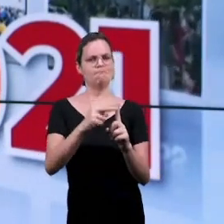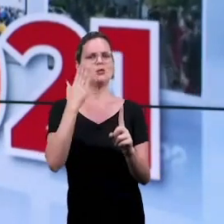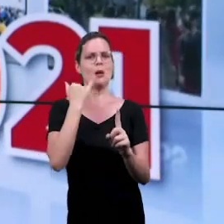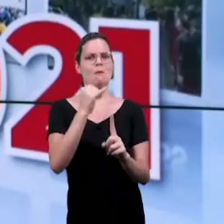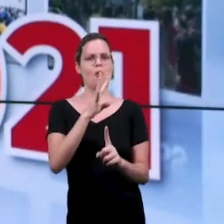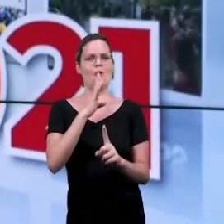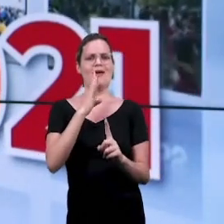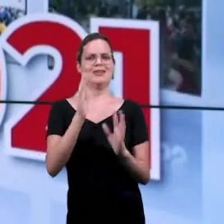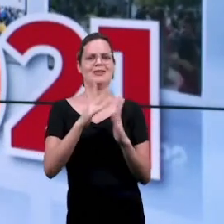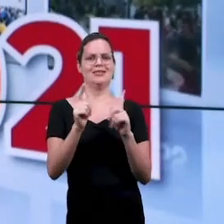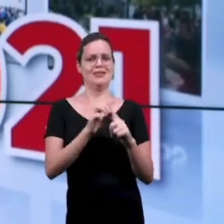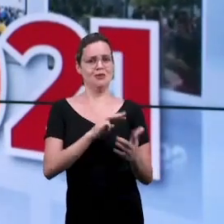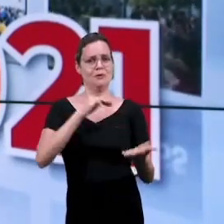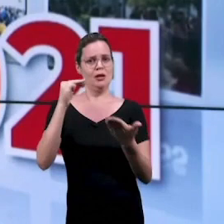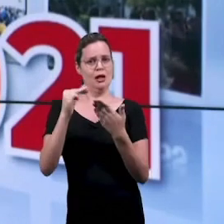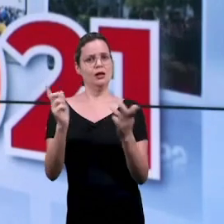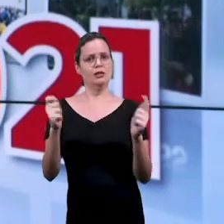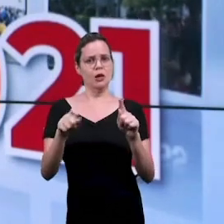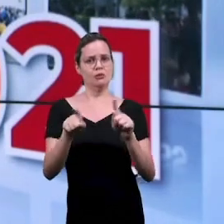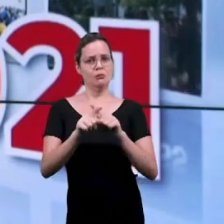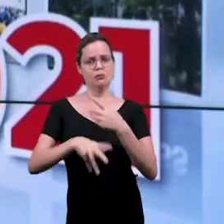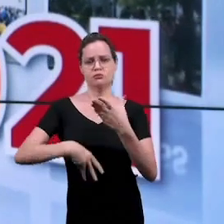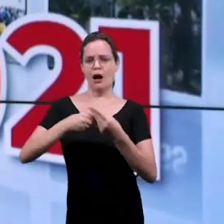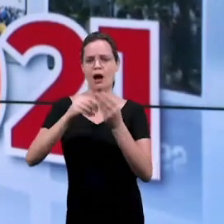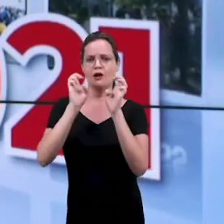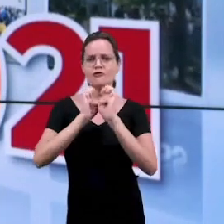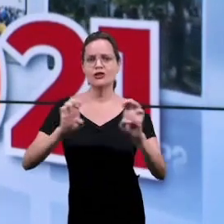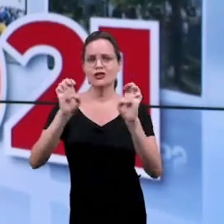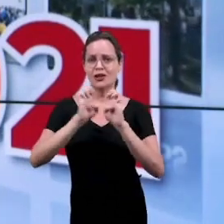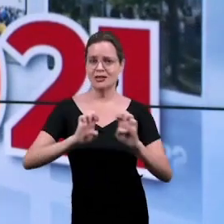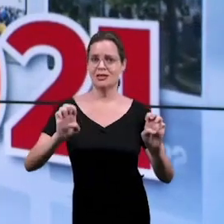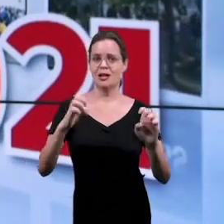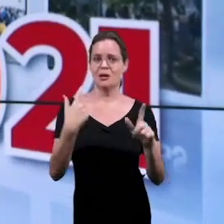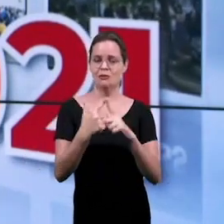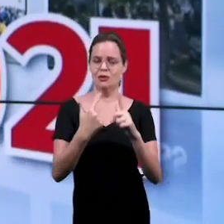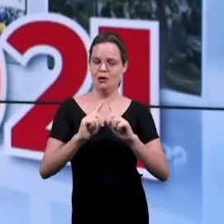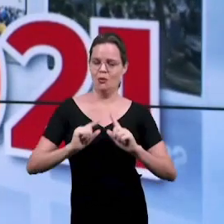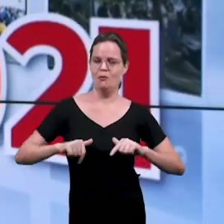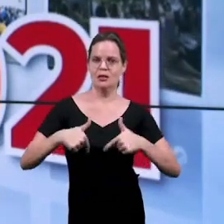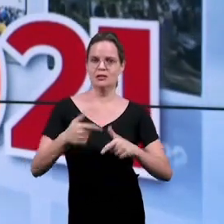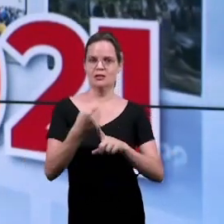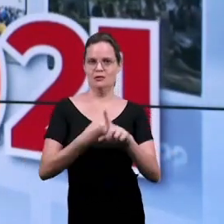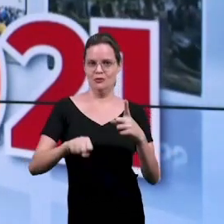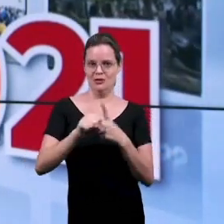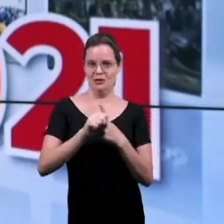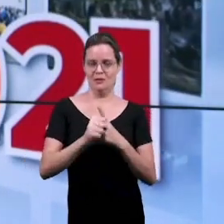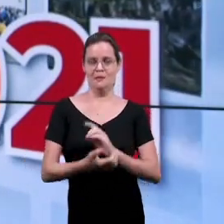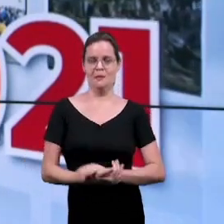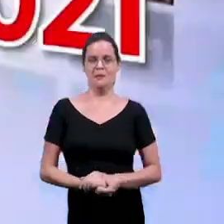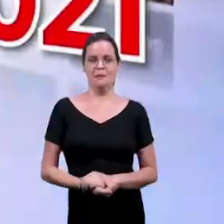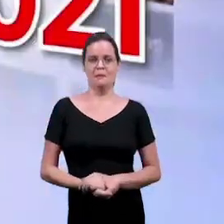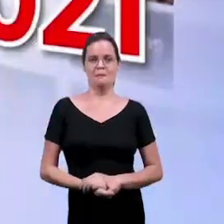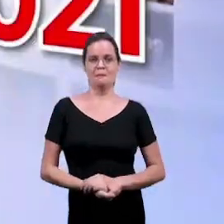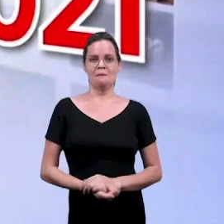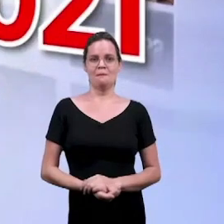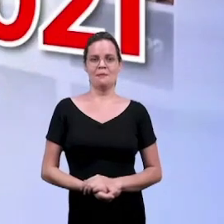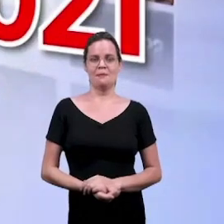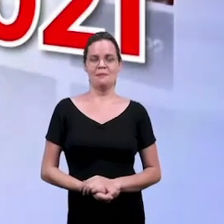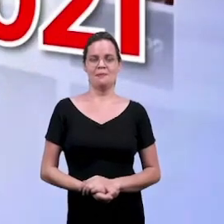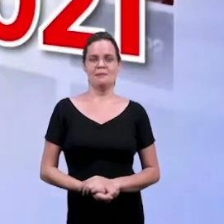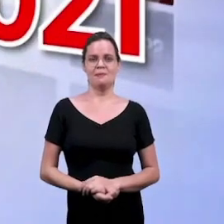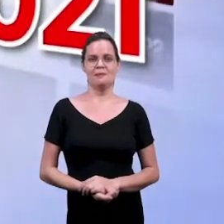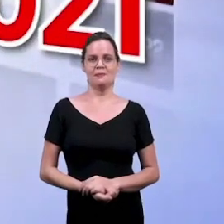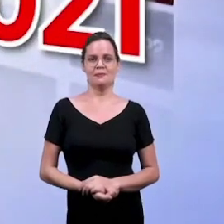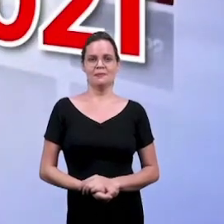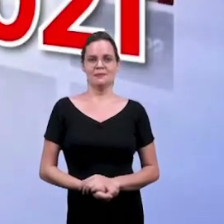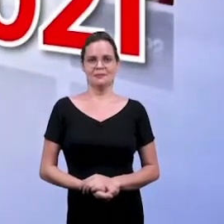del reconocimiento de toda la sociedad y esto nos llevó a la evangelización de bien